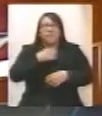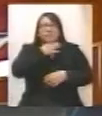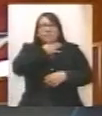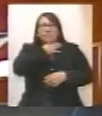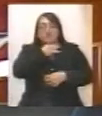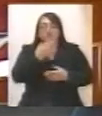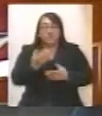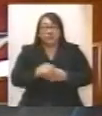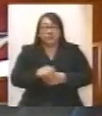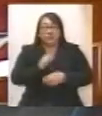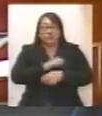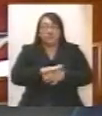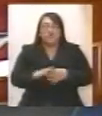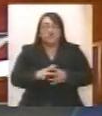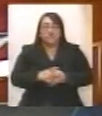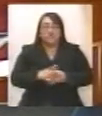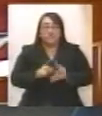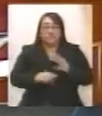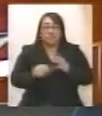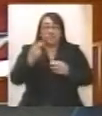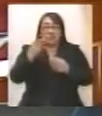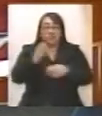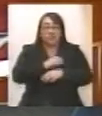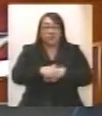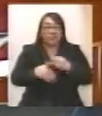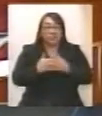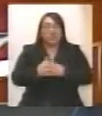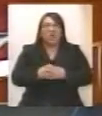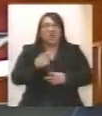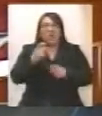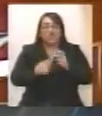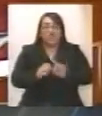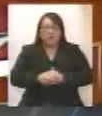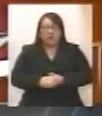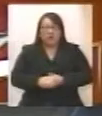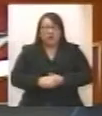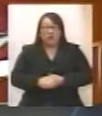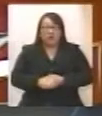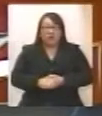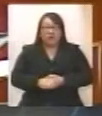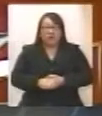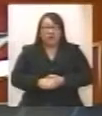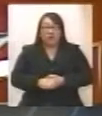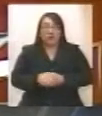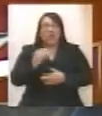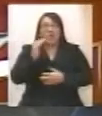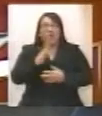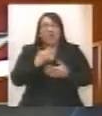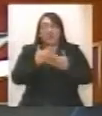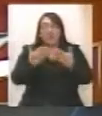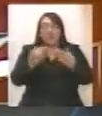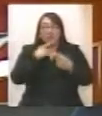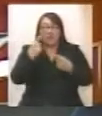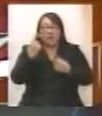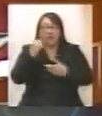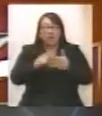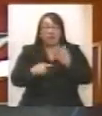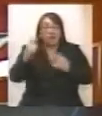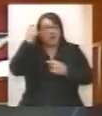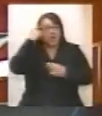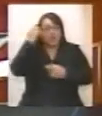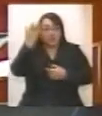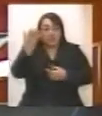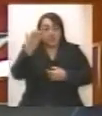abuelos, la sangre que por ti derramaron todas las generaciones. Bendita seas, porque pensando en